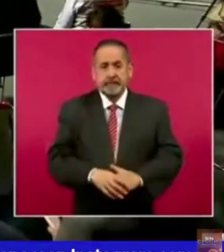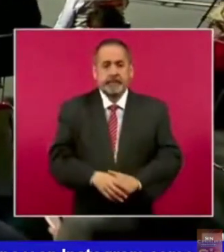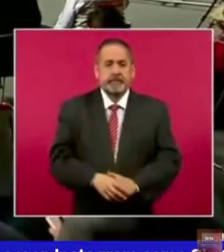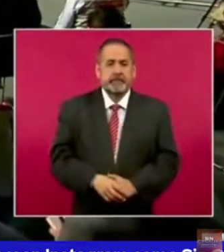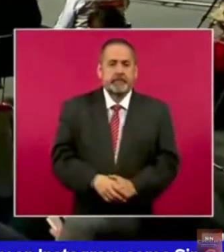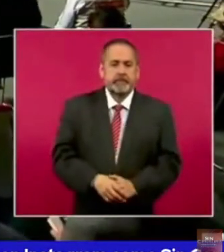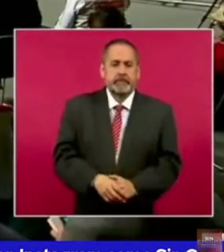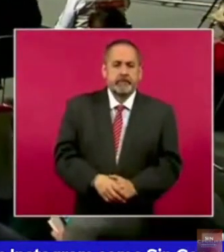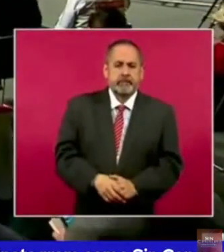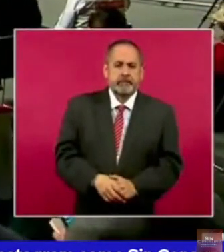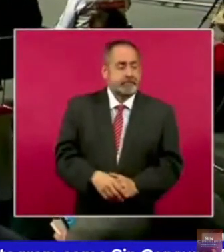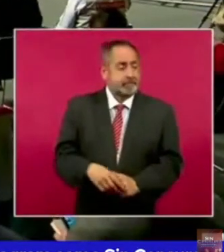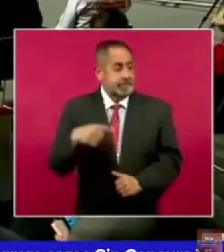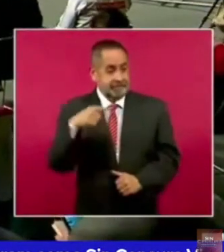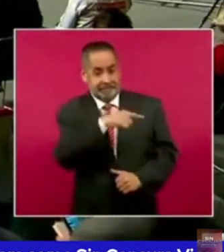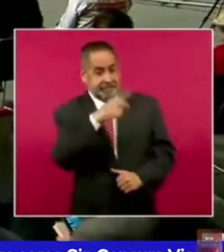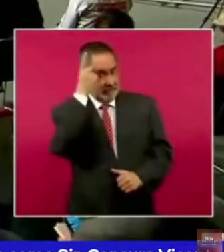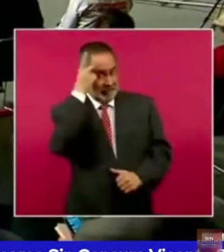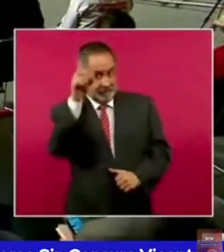Presidente, a propósito, que son